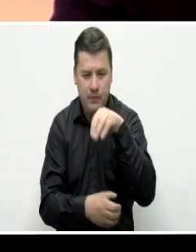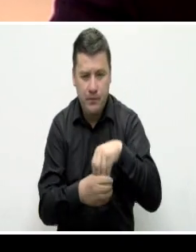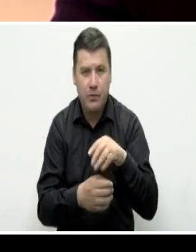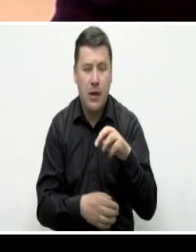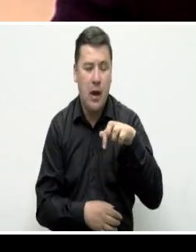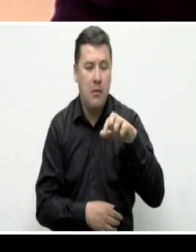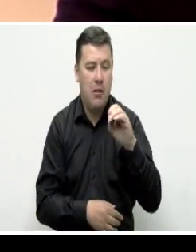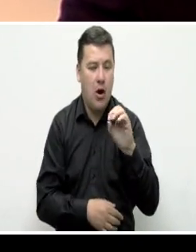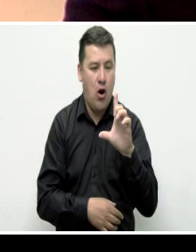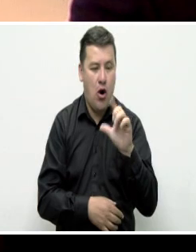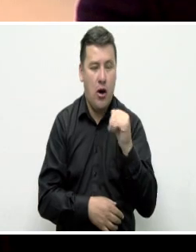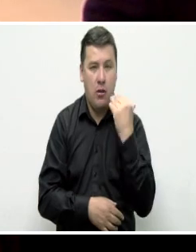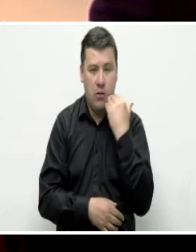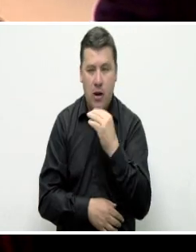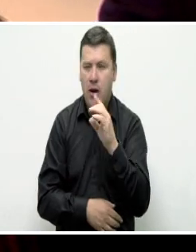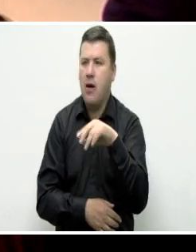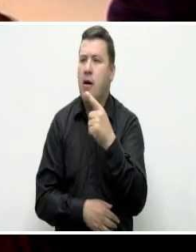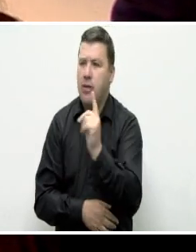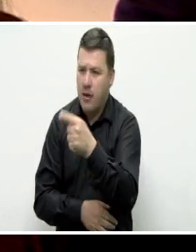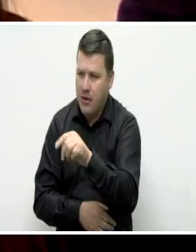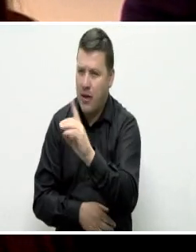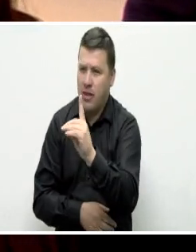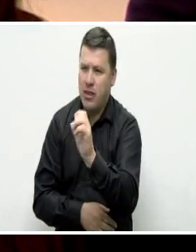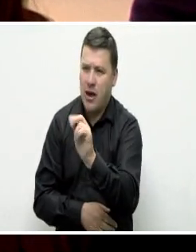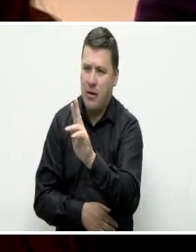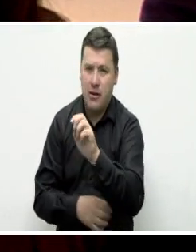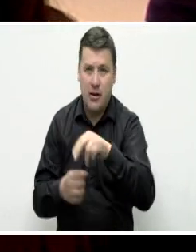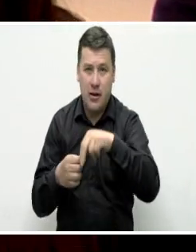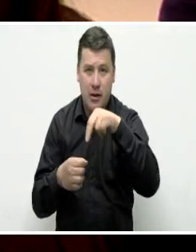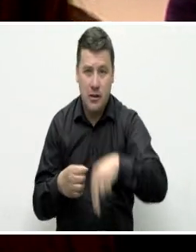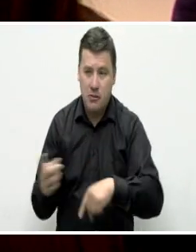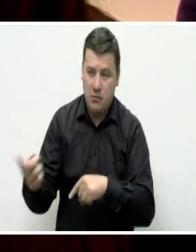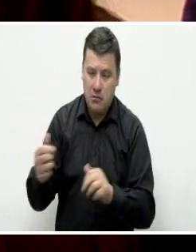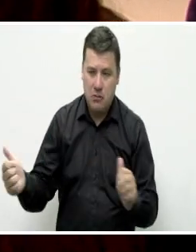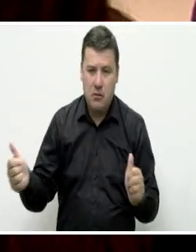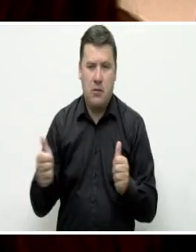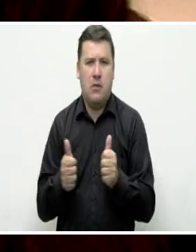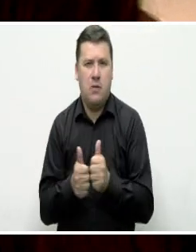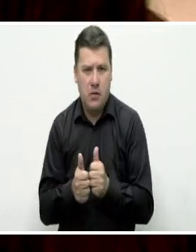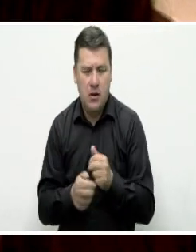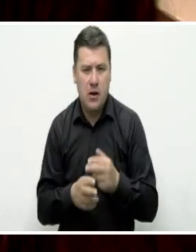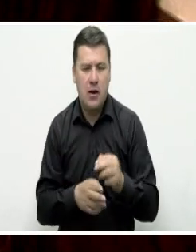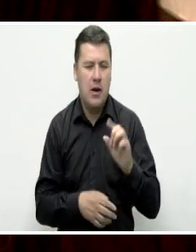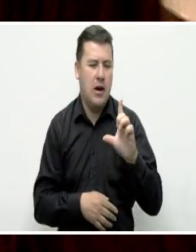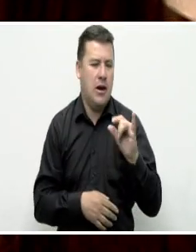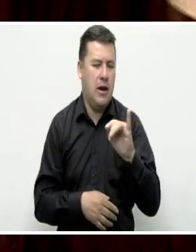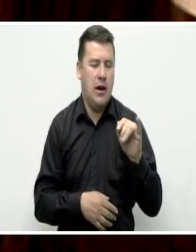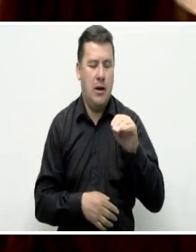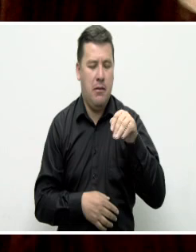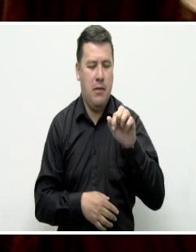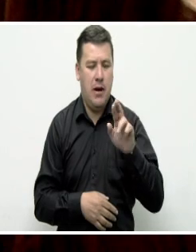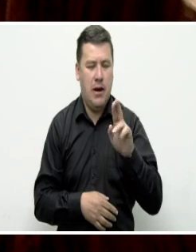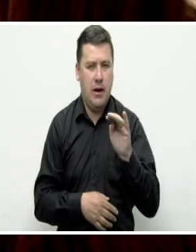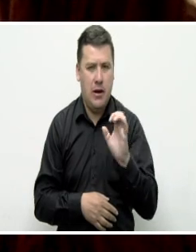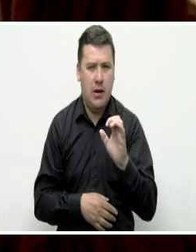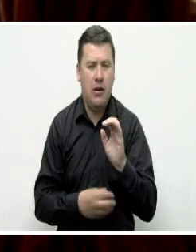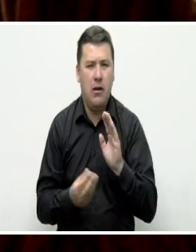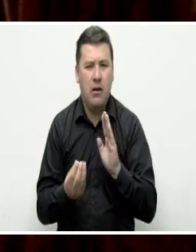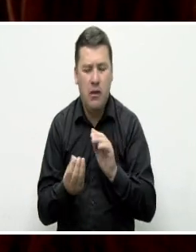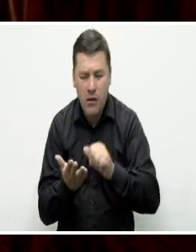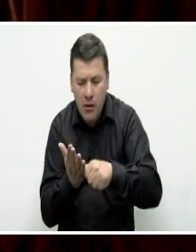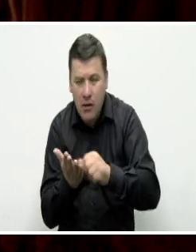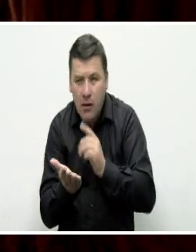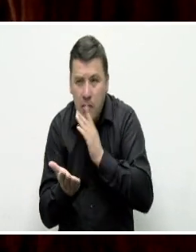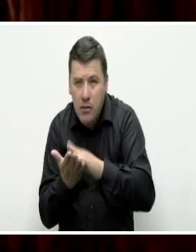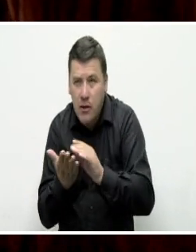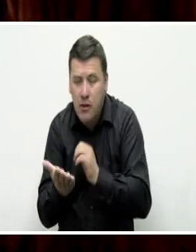de ONU Mujeres, David Ramos, un ciudadano que nos vino a acompañar, Lina María Toro de Migración Colombia, subdirectora